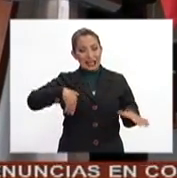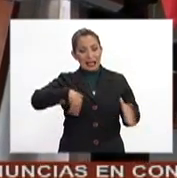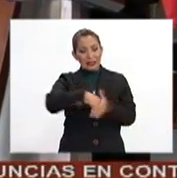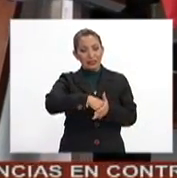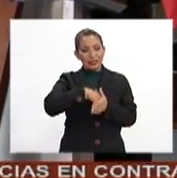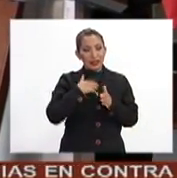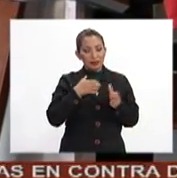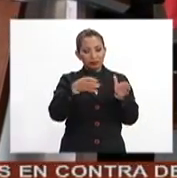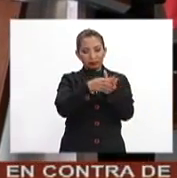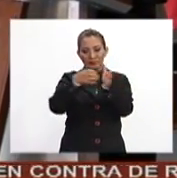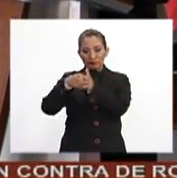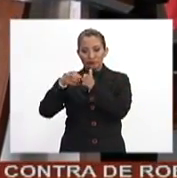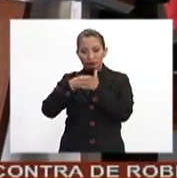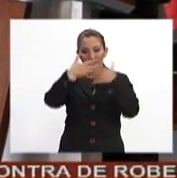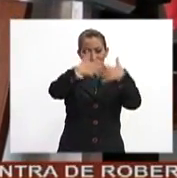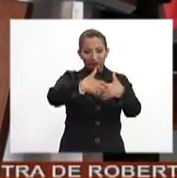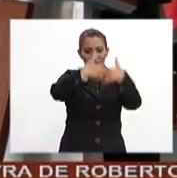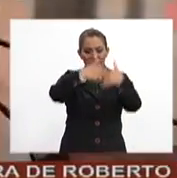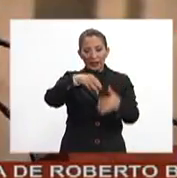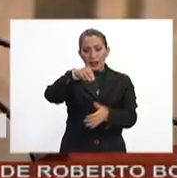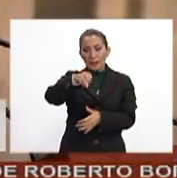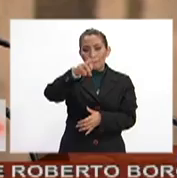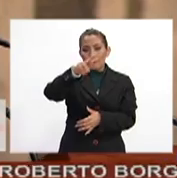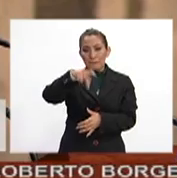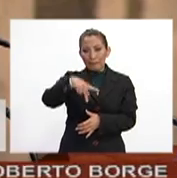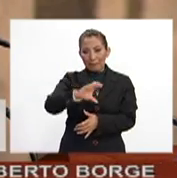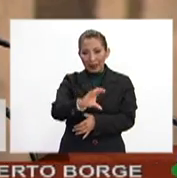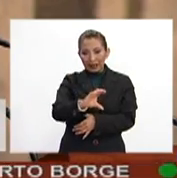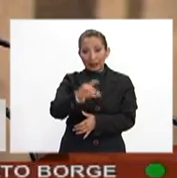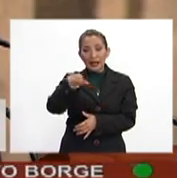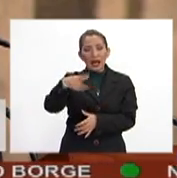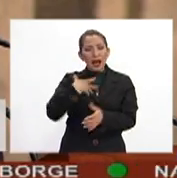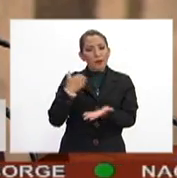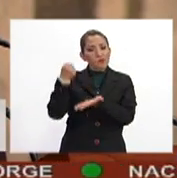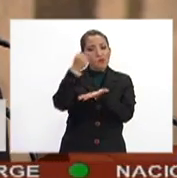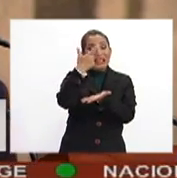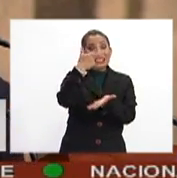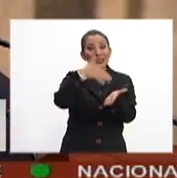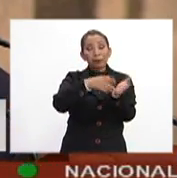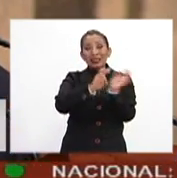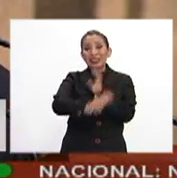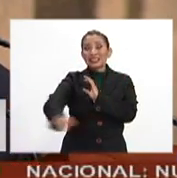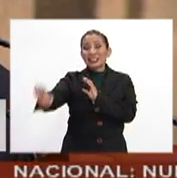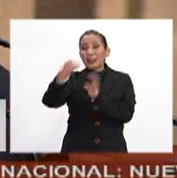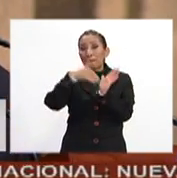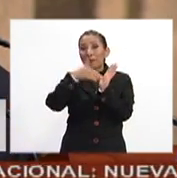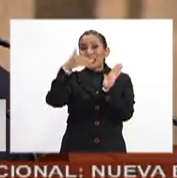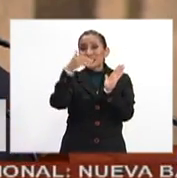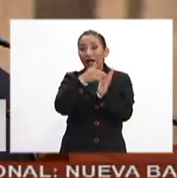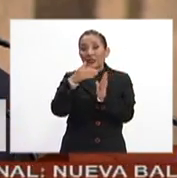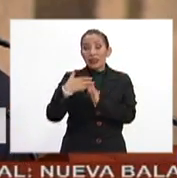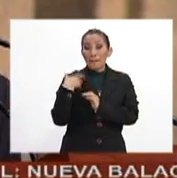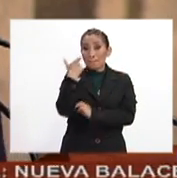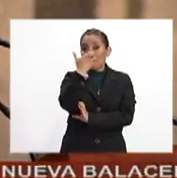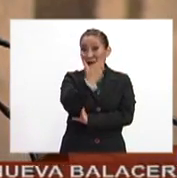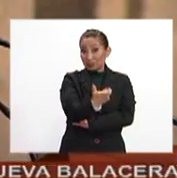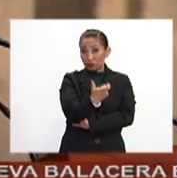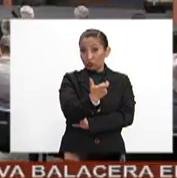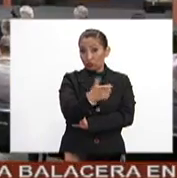de contenedores de la empresa Maersk. Es una inversión de más de 7.300 millones de